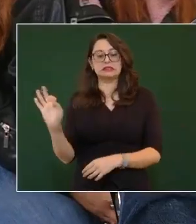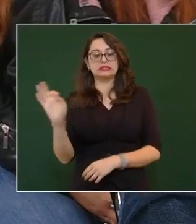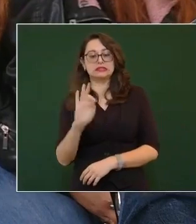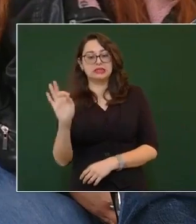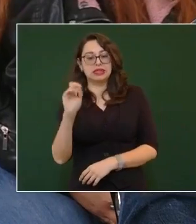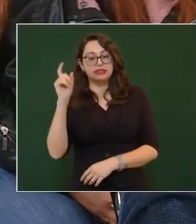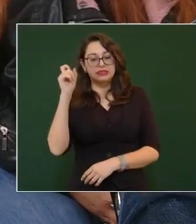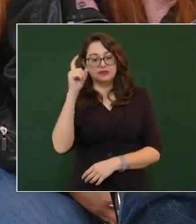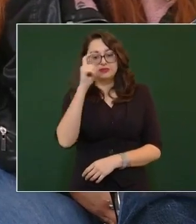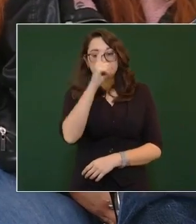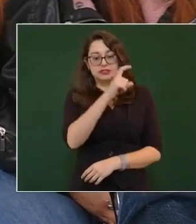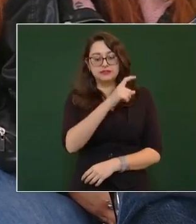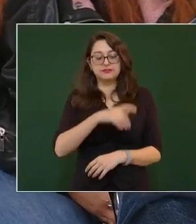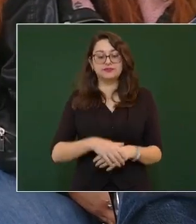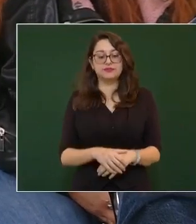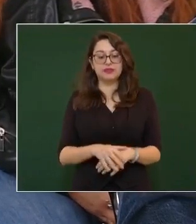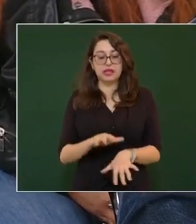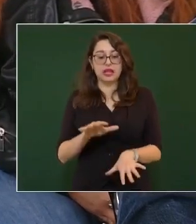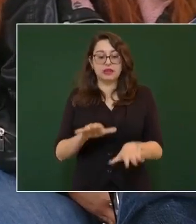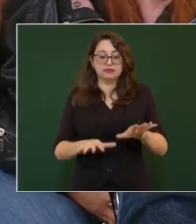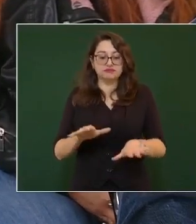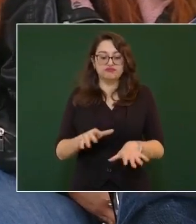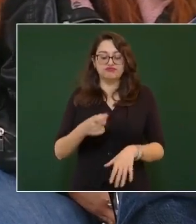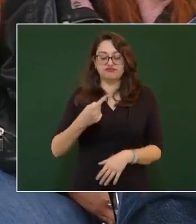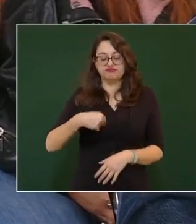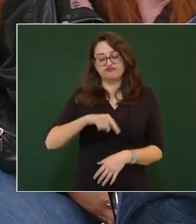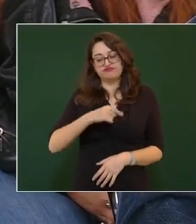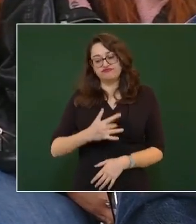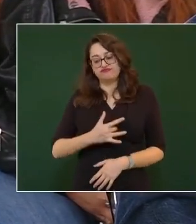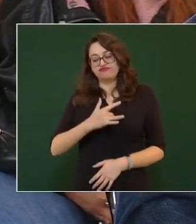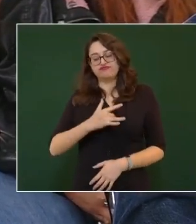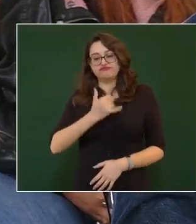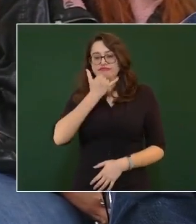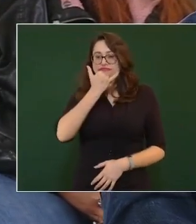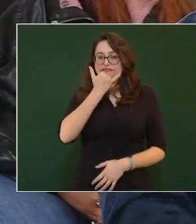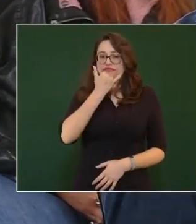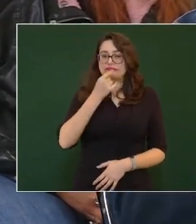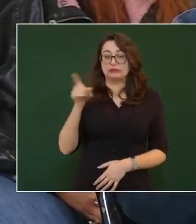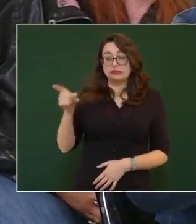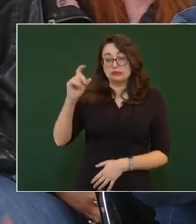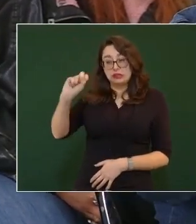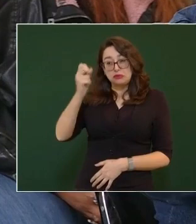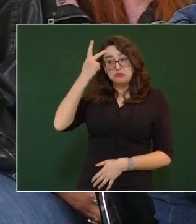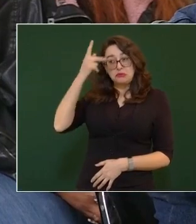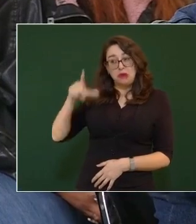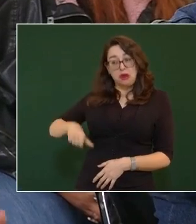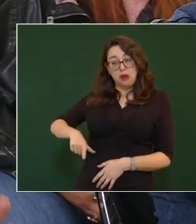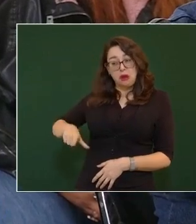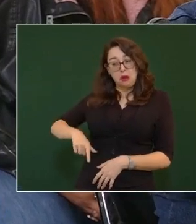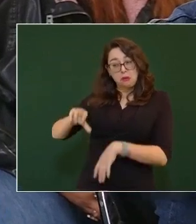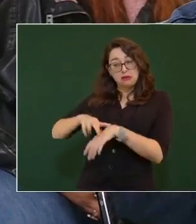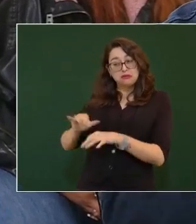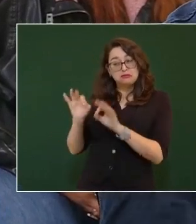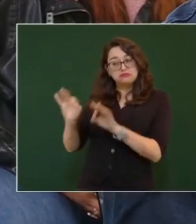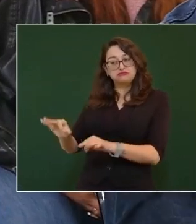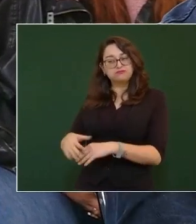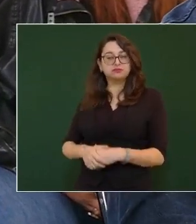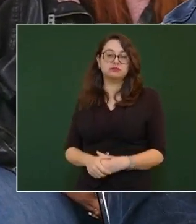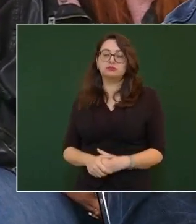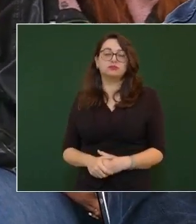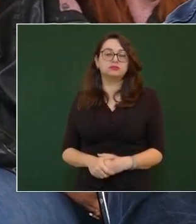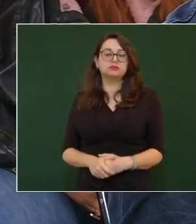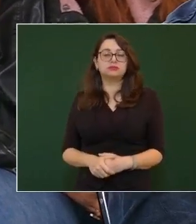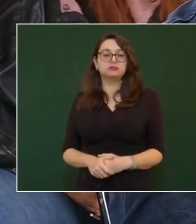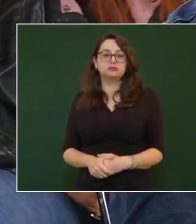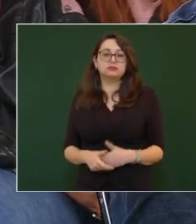no coincidimos muchos potosinos con lo que usted acaba de decir. Yo le quiero preguntar, presidente, ¿qué ha cambiado de hace 6 años que lo entrevisté